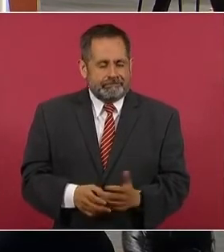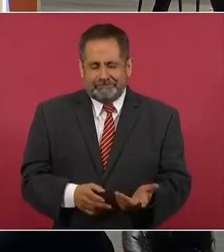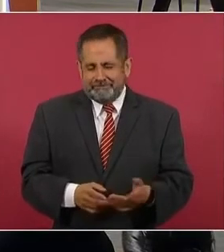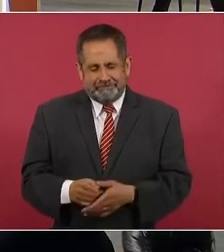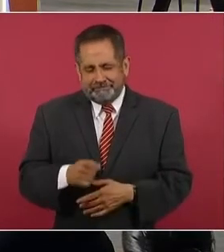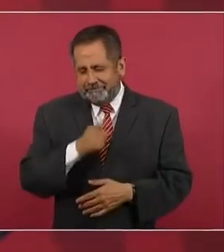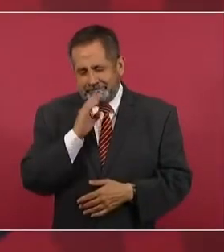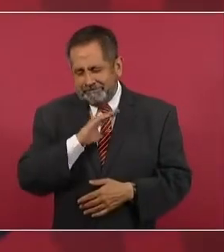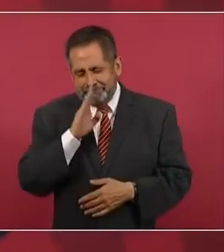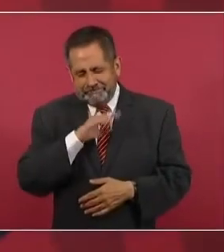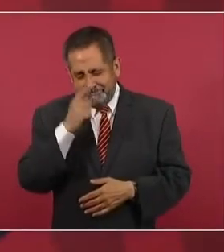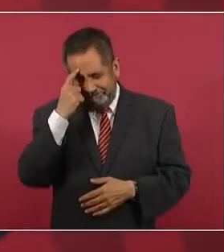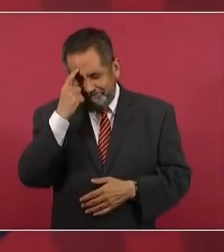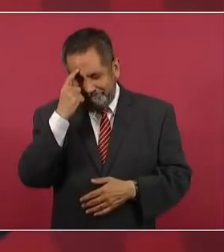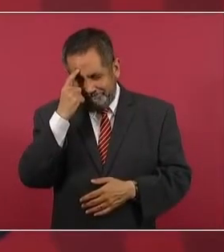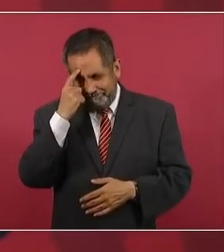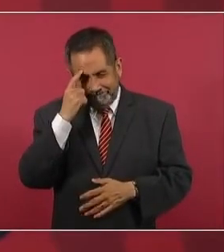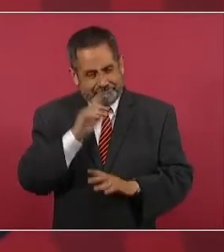No.